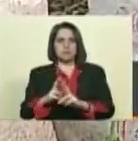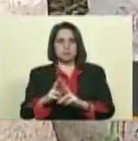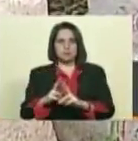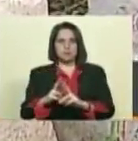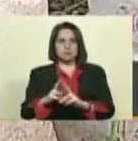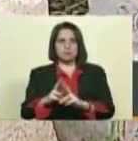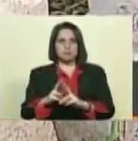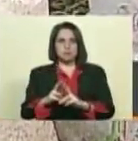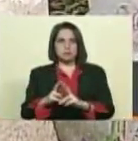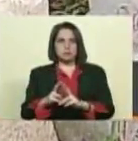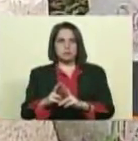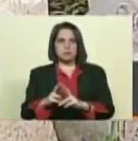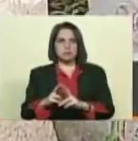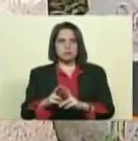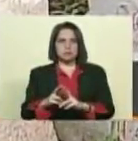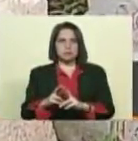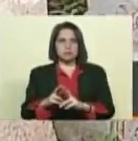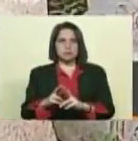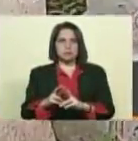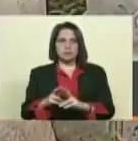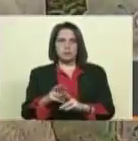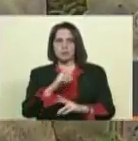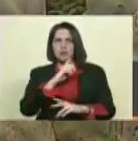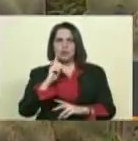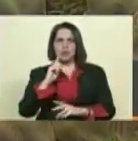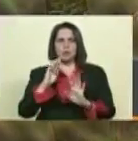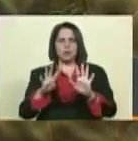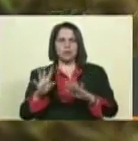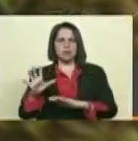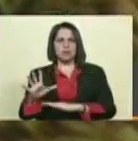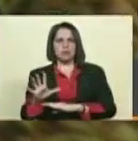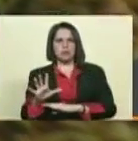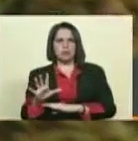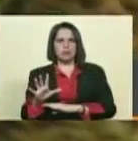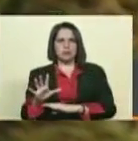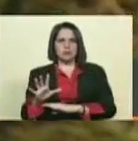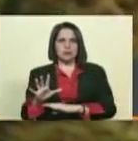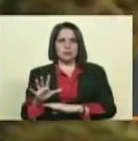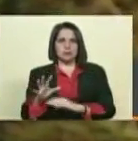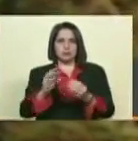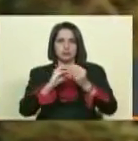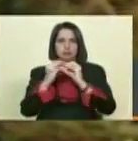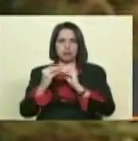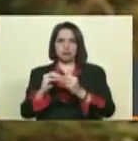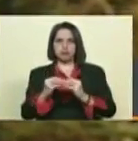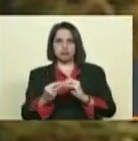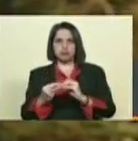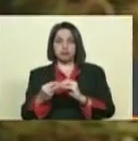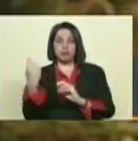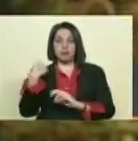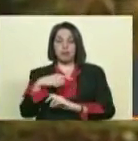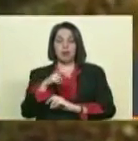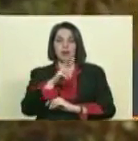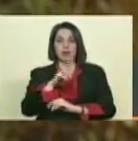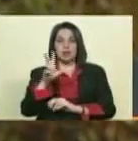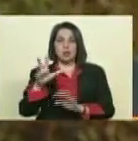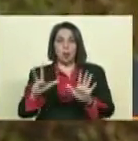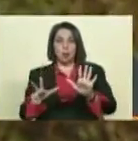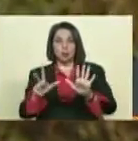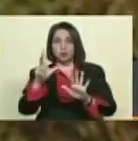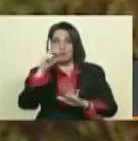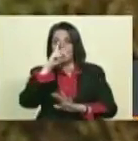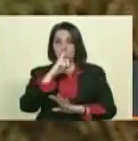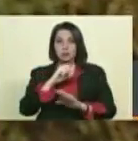Sierra 95, amigo. Ya esta operación tienen alrededor de 28 años